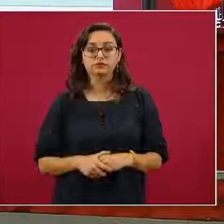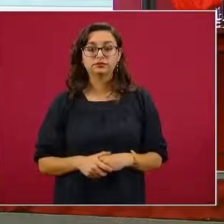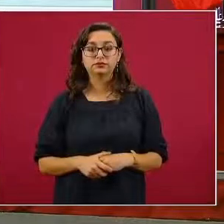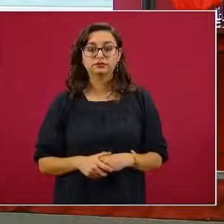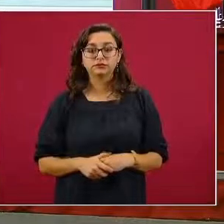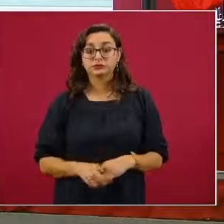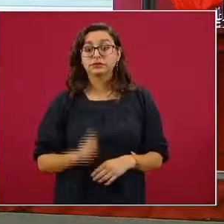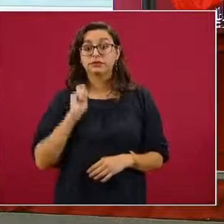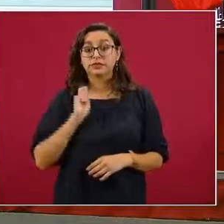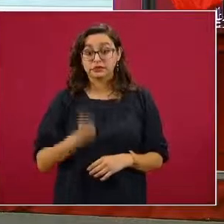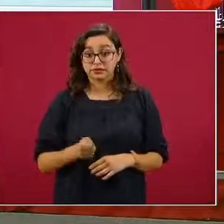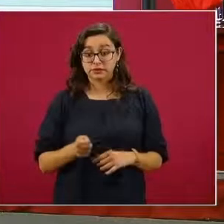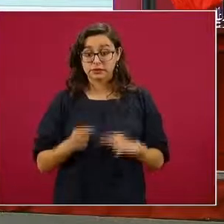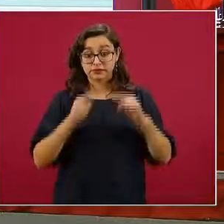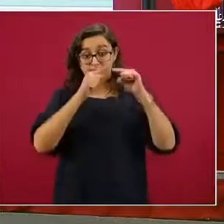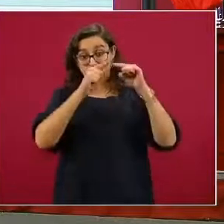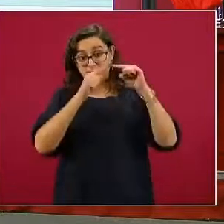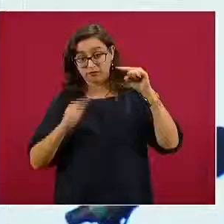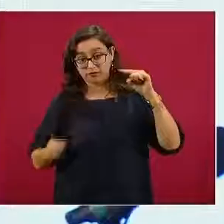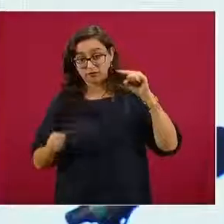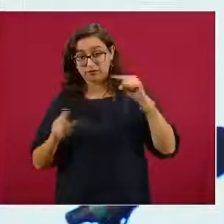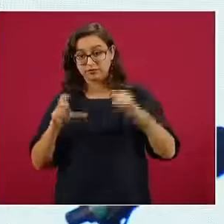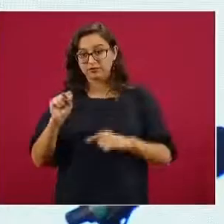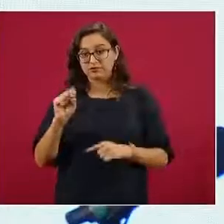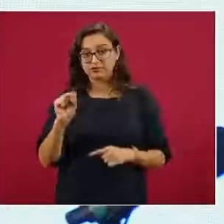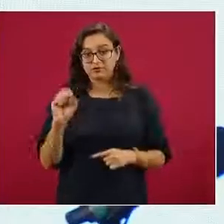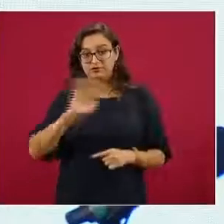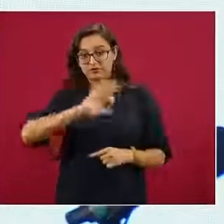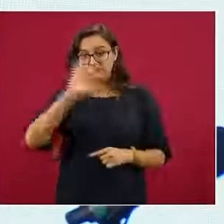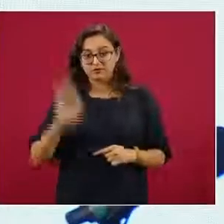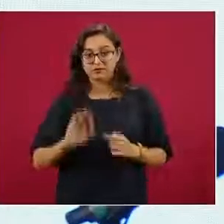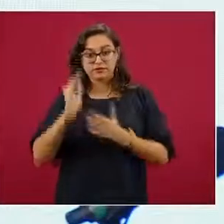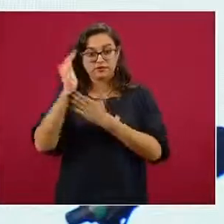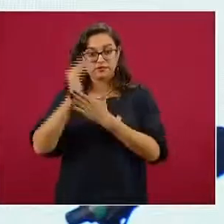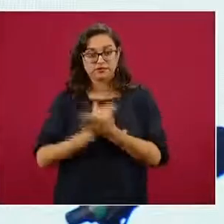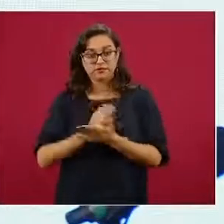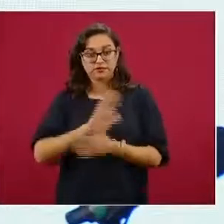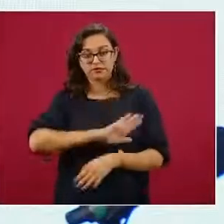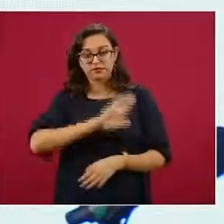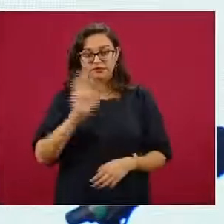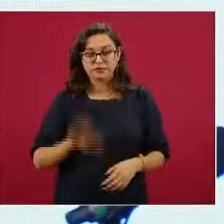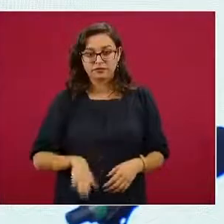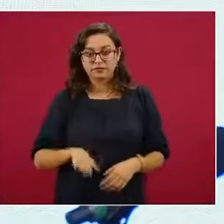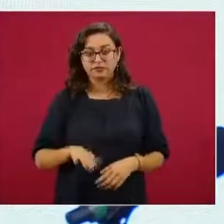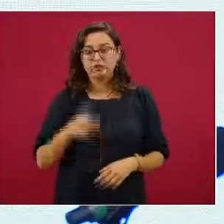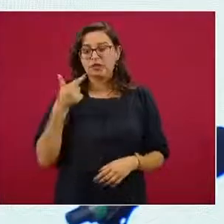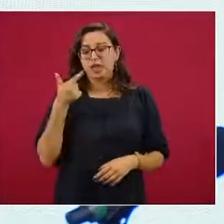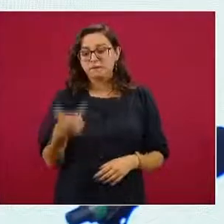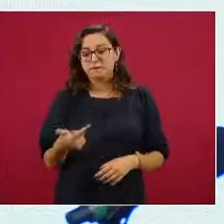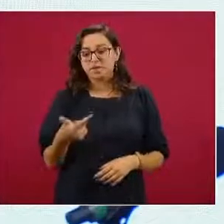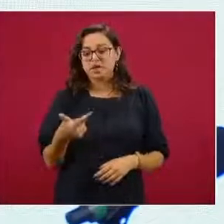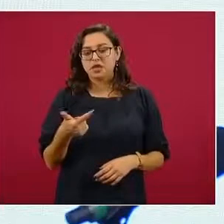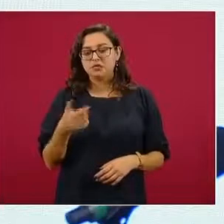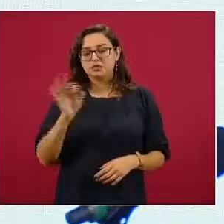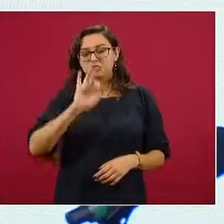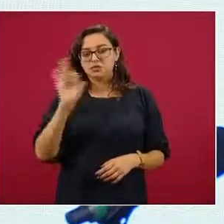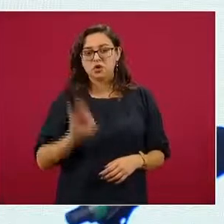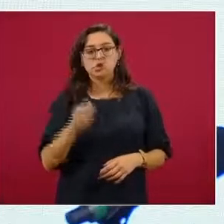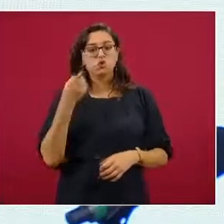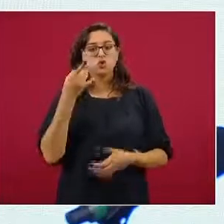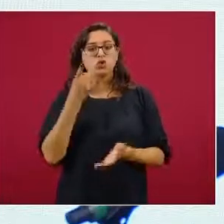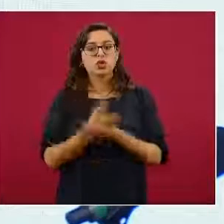punto a este punto ha bajado 60%. Este -7 es solamente la diferencia entre la semana 41 y la